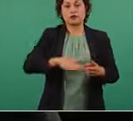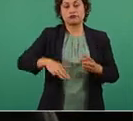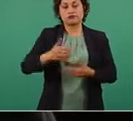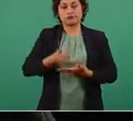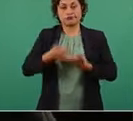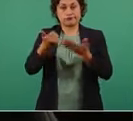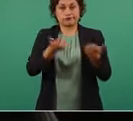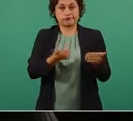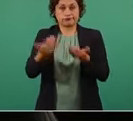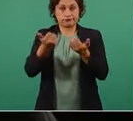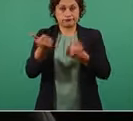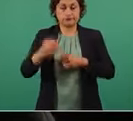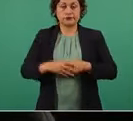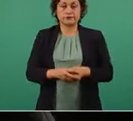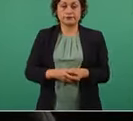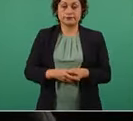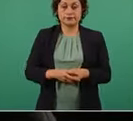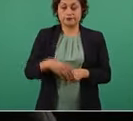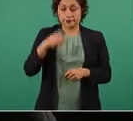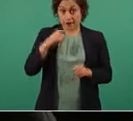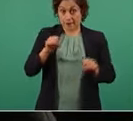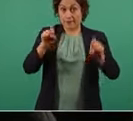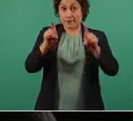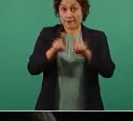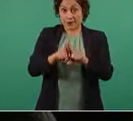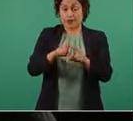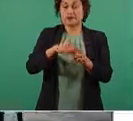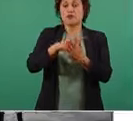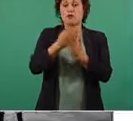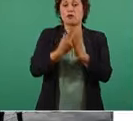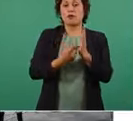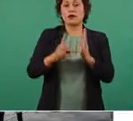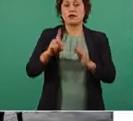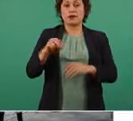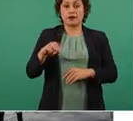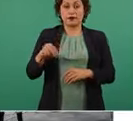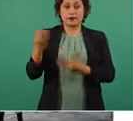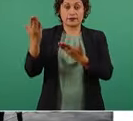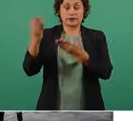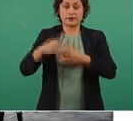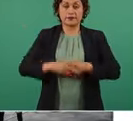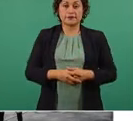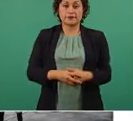esta misma plan de emergencia para la vacunación, en donde hay